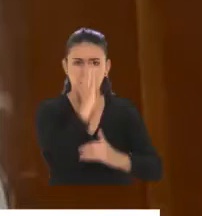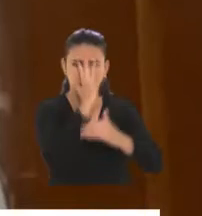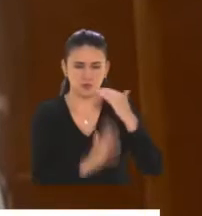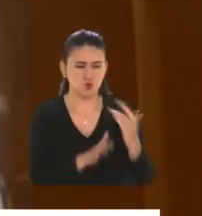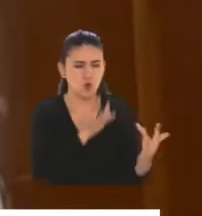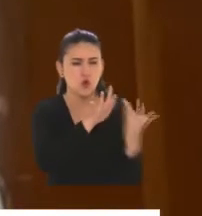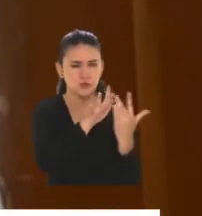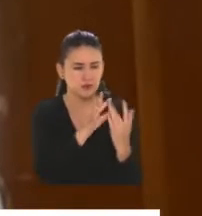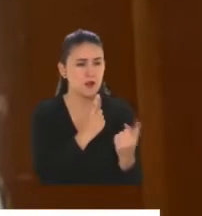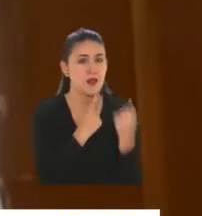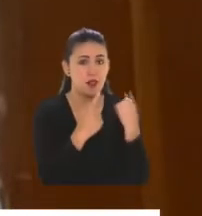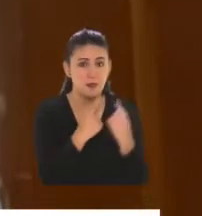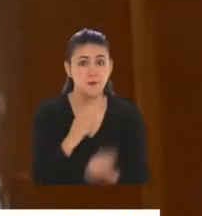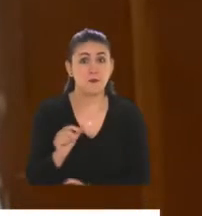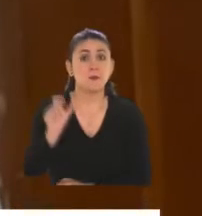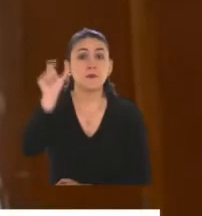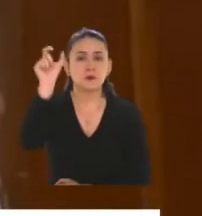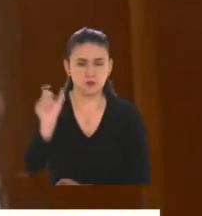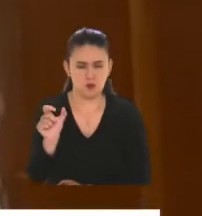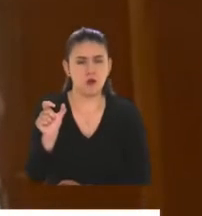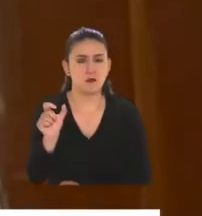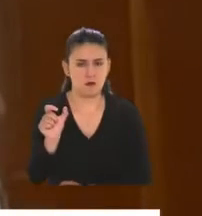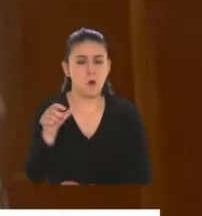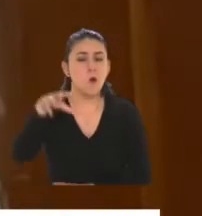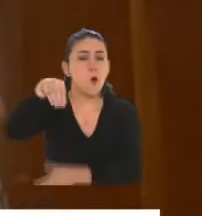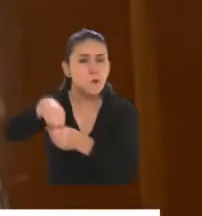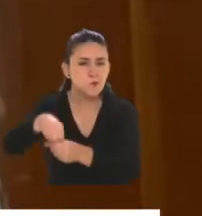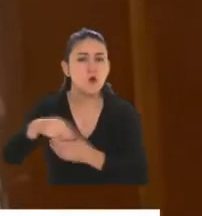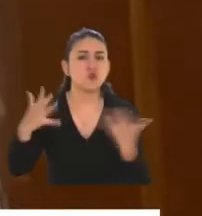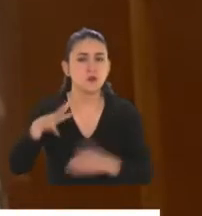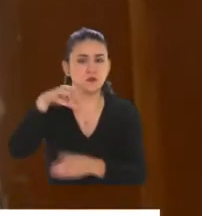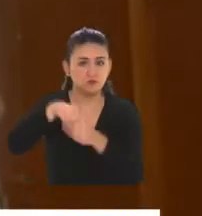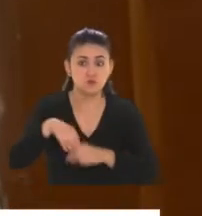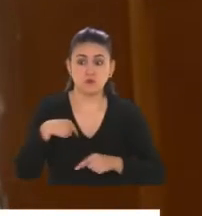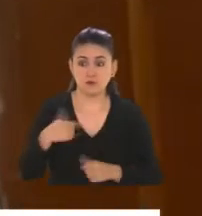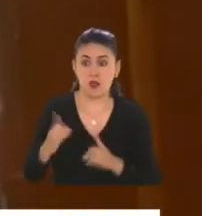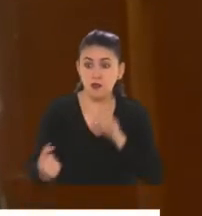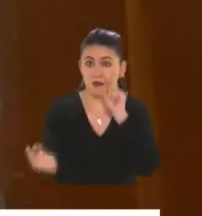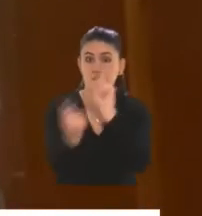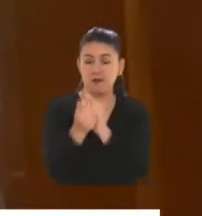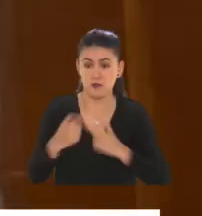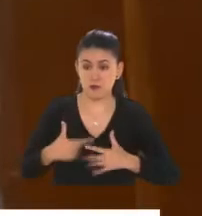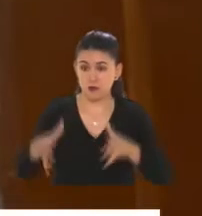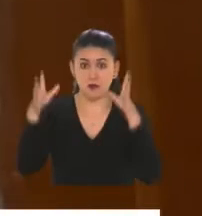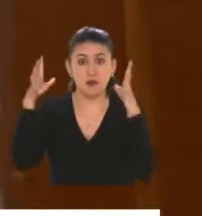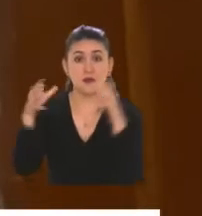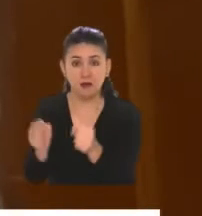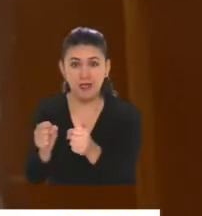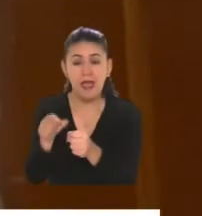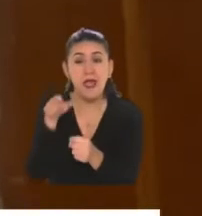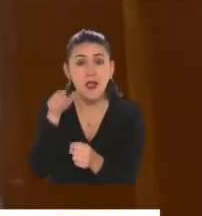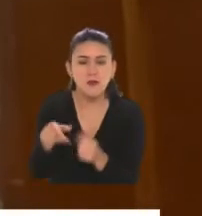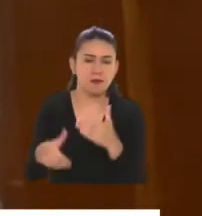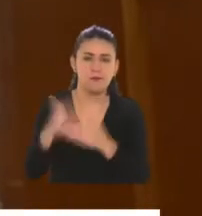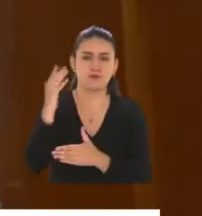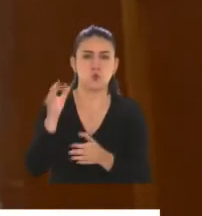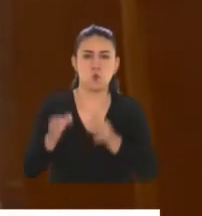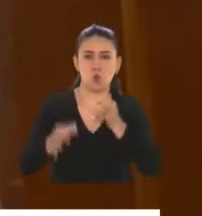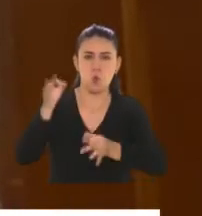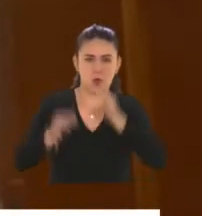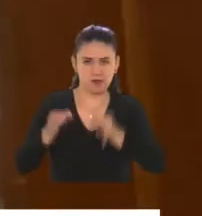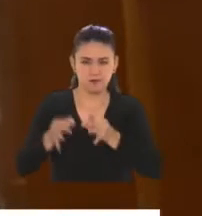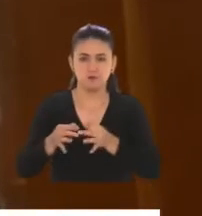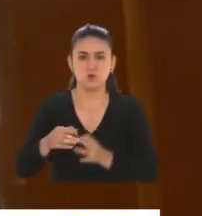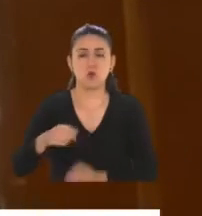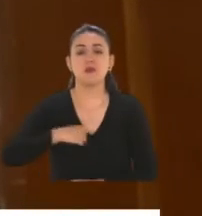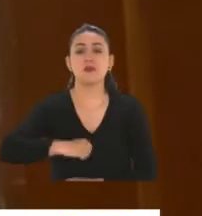donde él tenía alerta amarilla de Interpol, lo interceptaron y desde ahí comenzó un juicio de